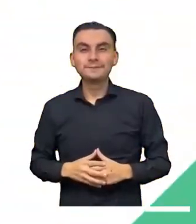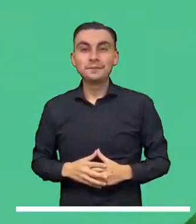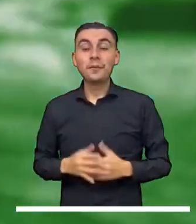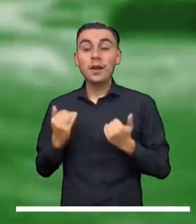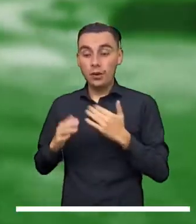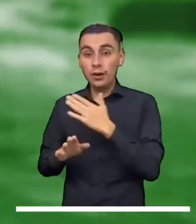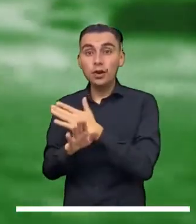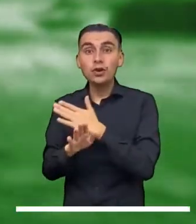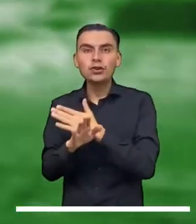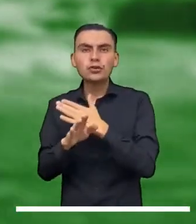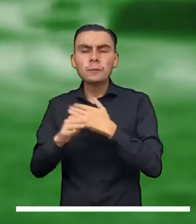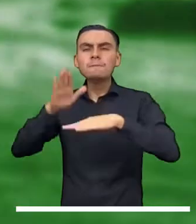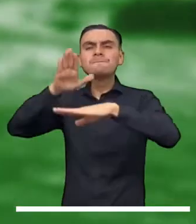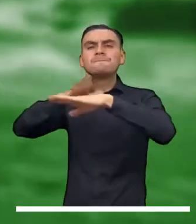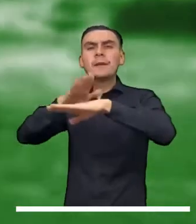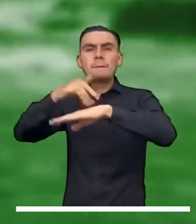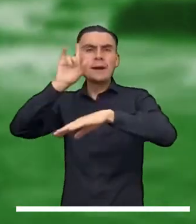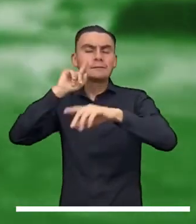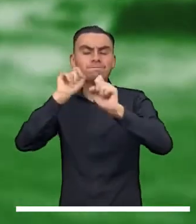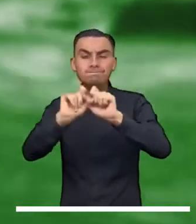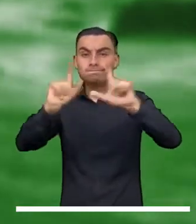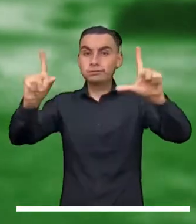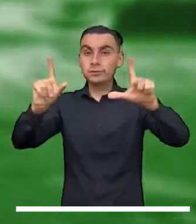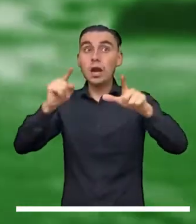Continuemos con las alertas que se encuentran activas.